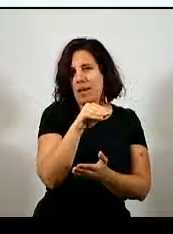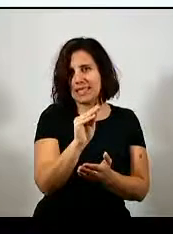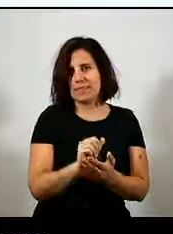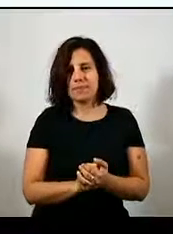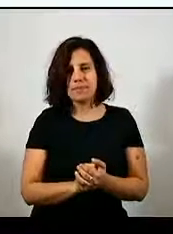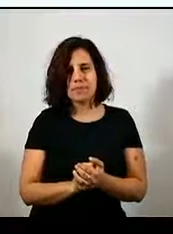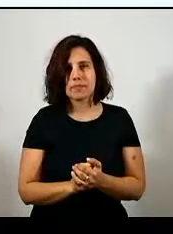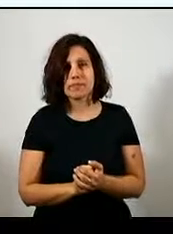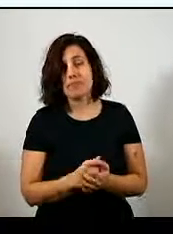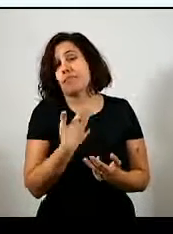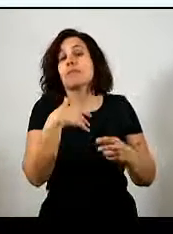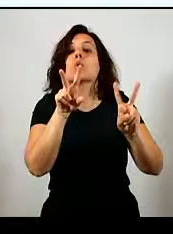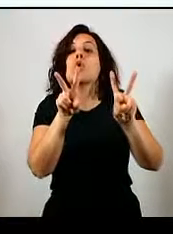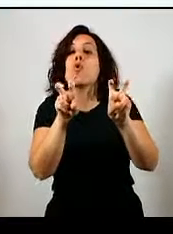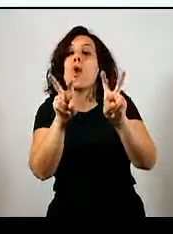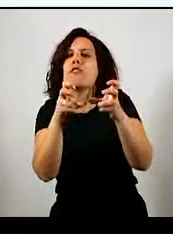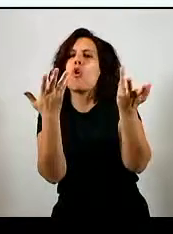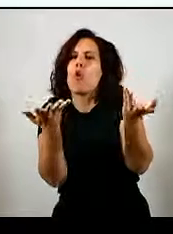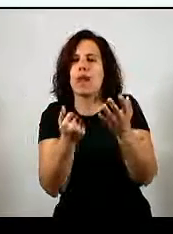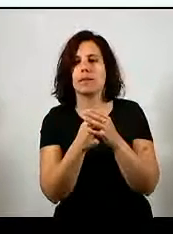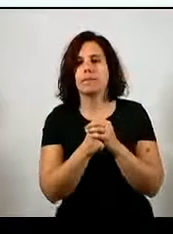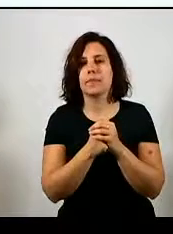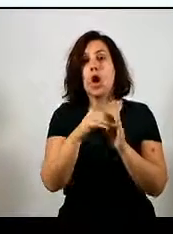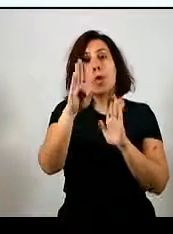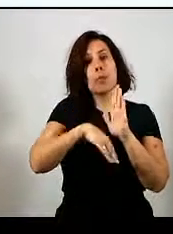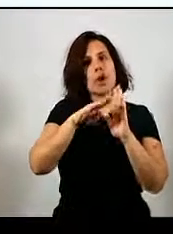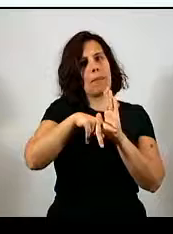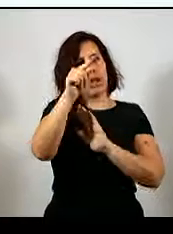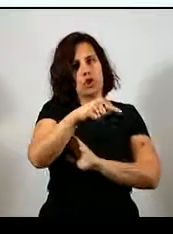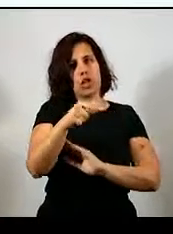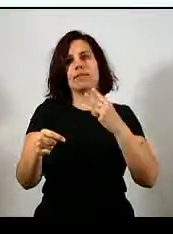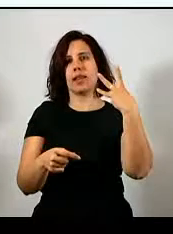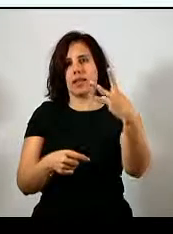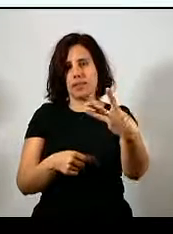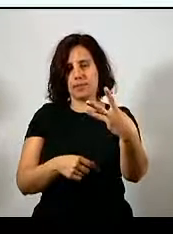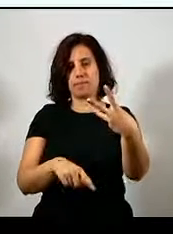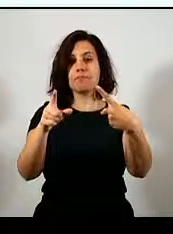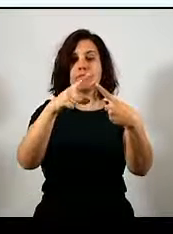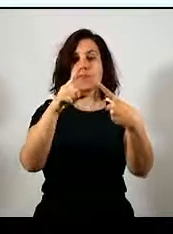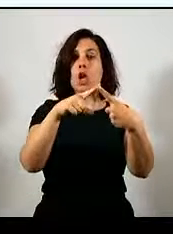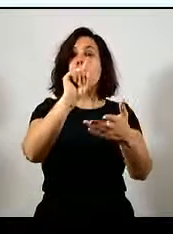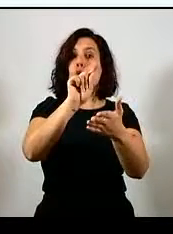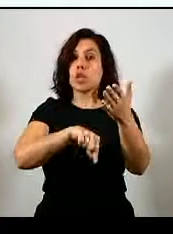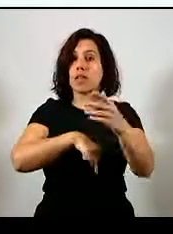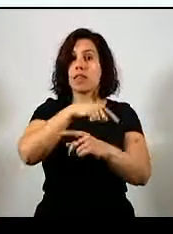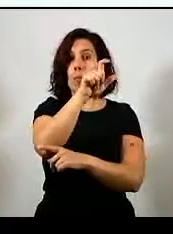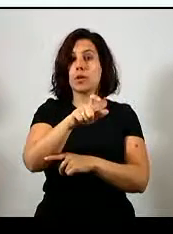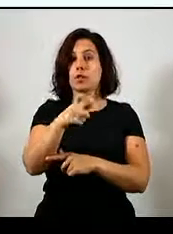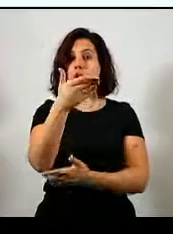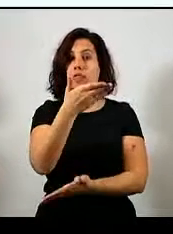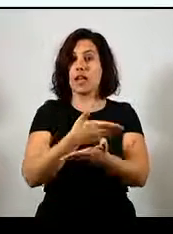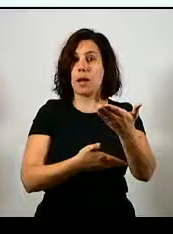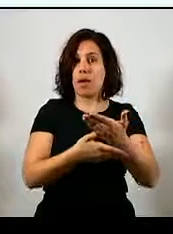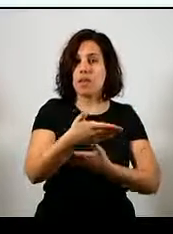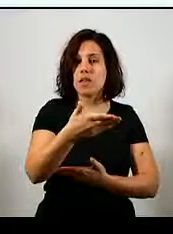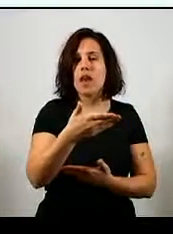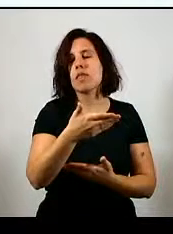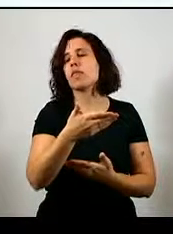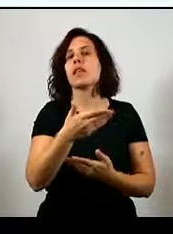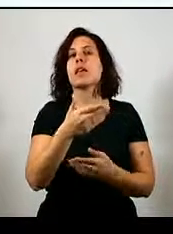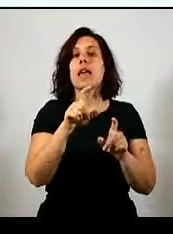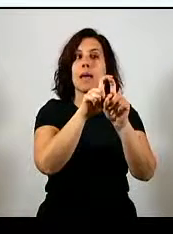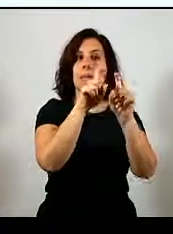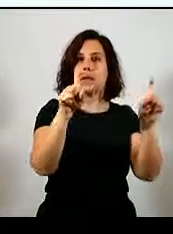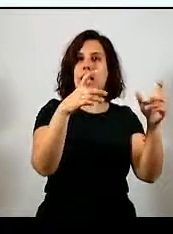novedades, destacar son 3 programas. El programa para la contratación de personas con discapacidad en